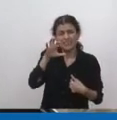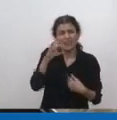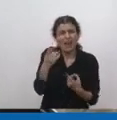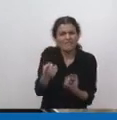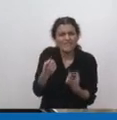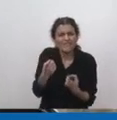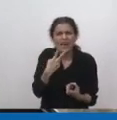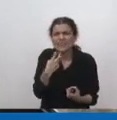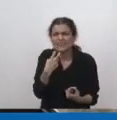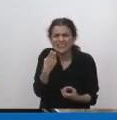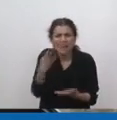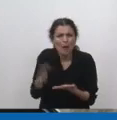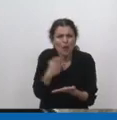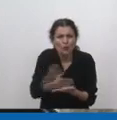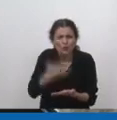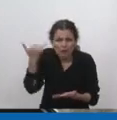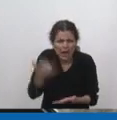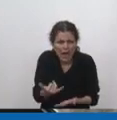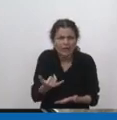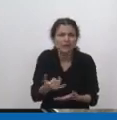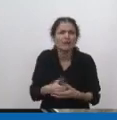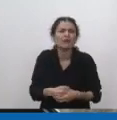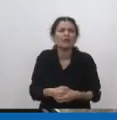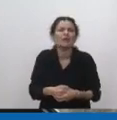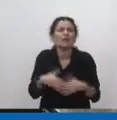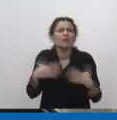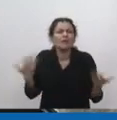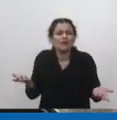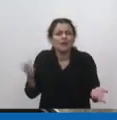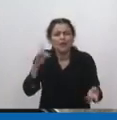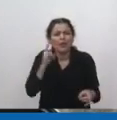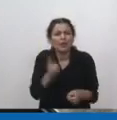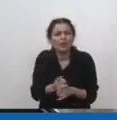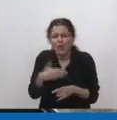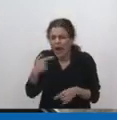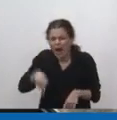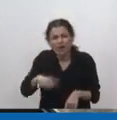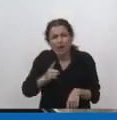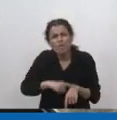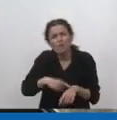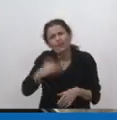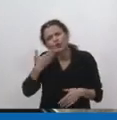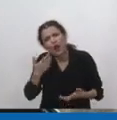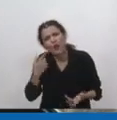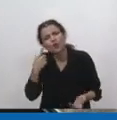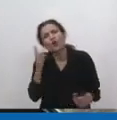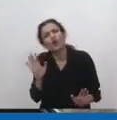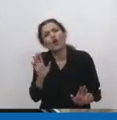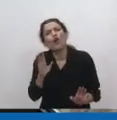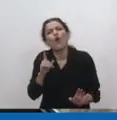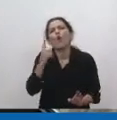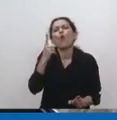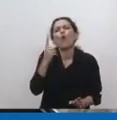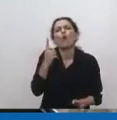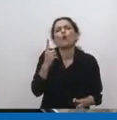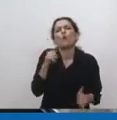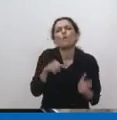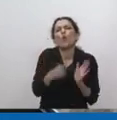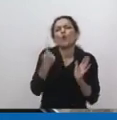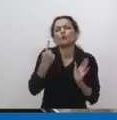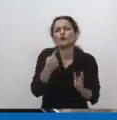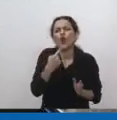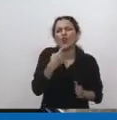Y resulta ser que estamos hablando de nada más de un